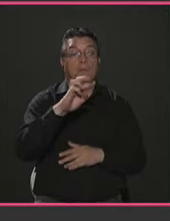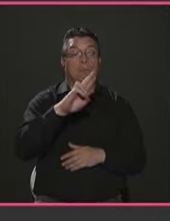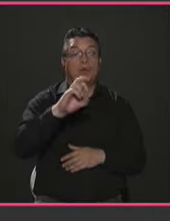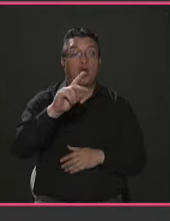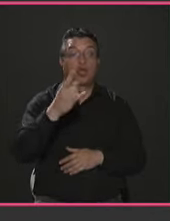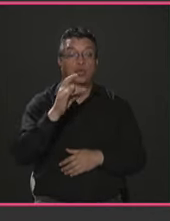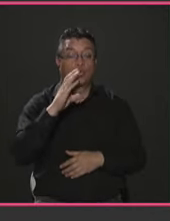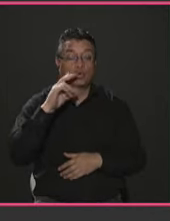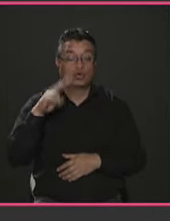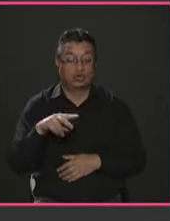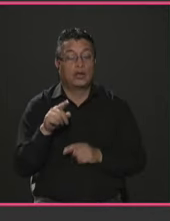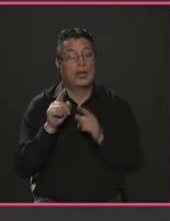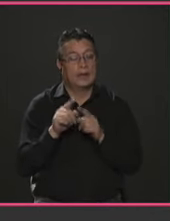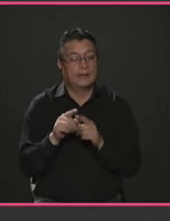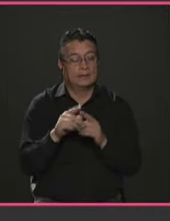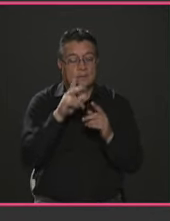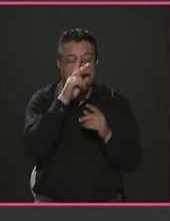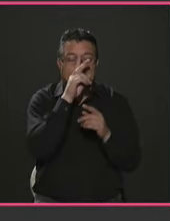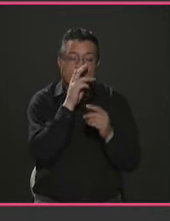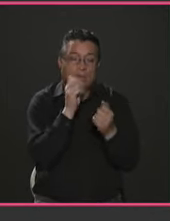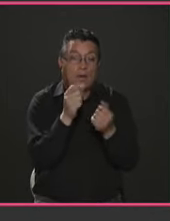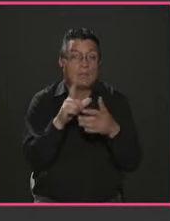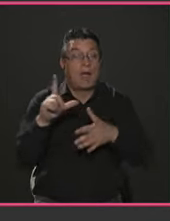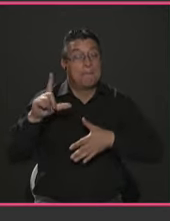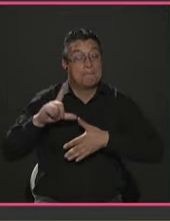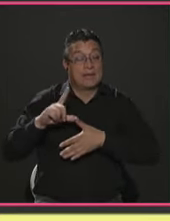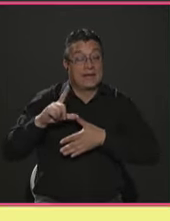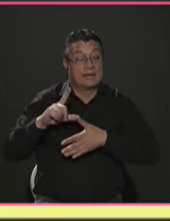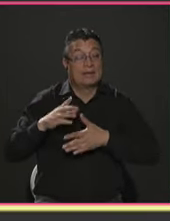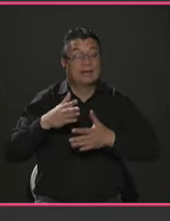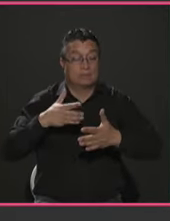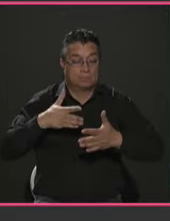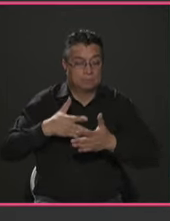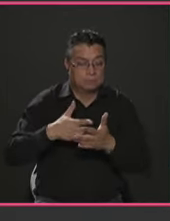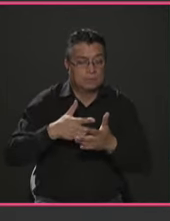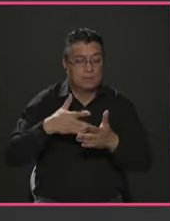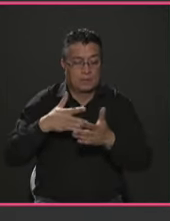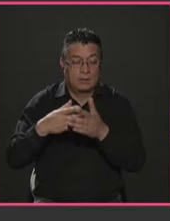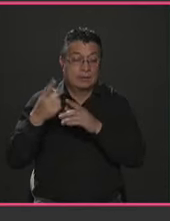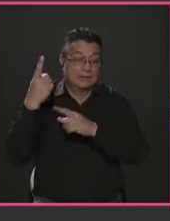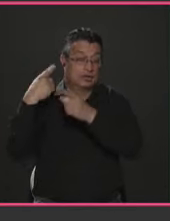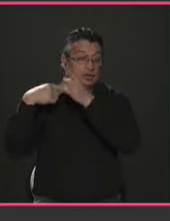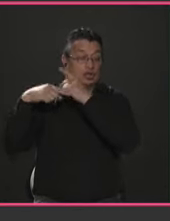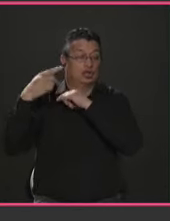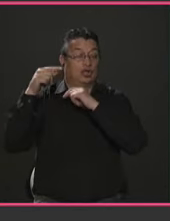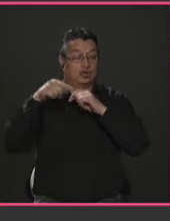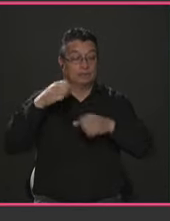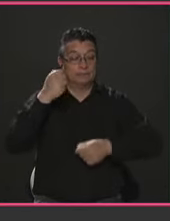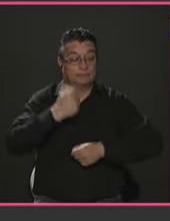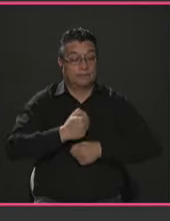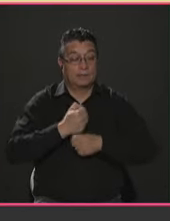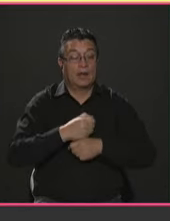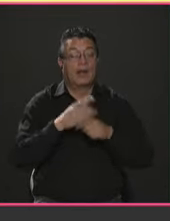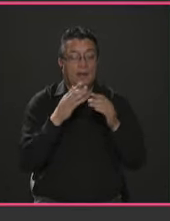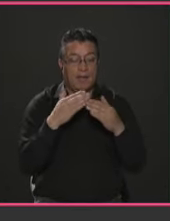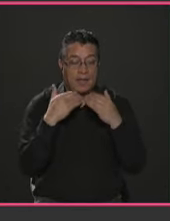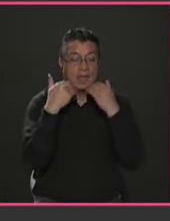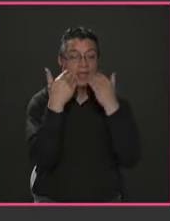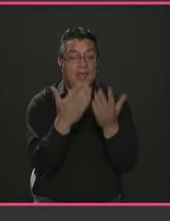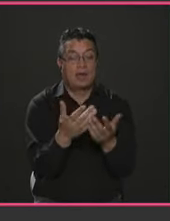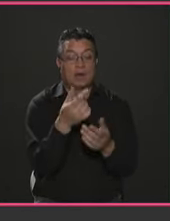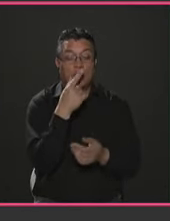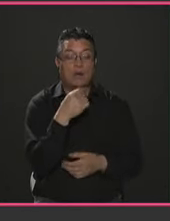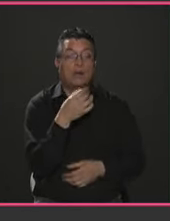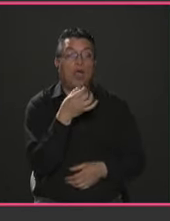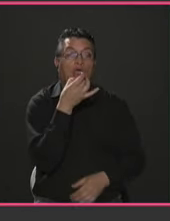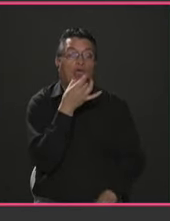Sí y eso era como en el caso de América Latina con el estancamiento histórico que tenemos en términos de productividad era como ofrecerle un dulce a